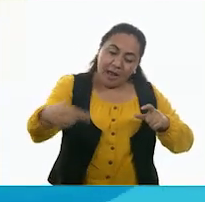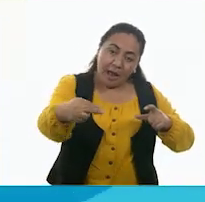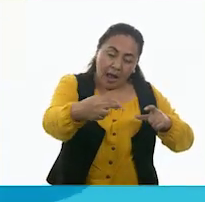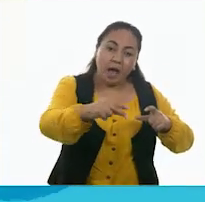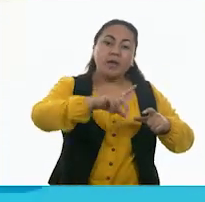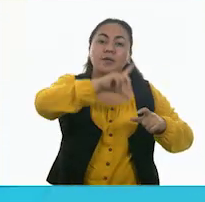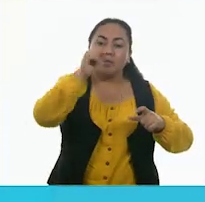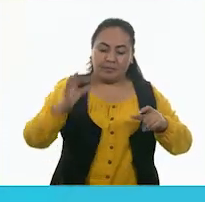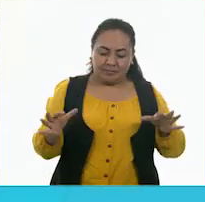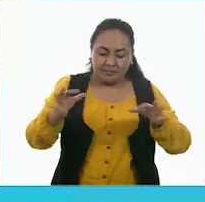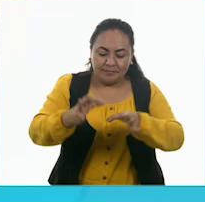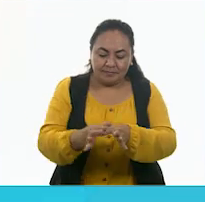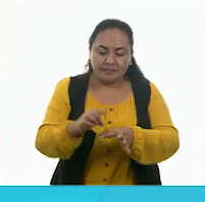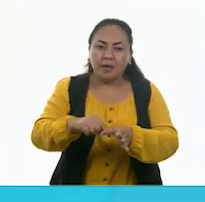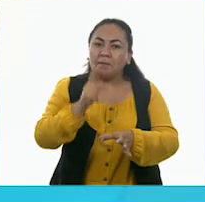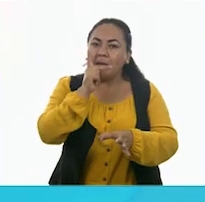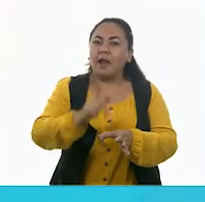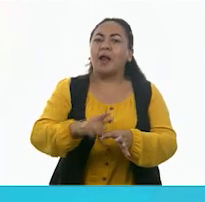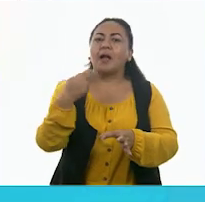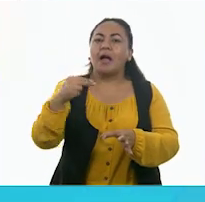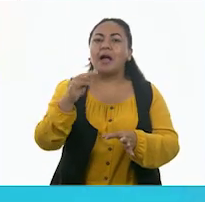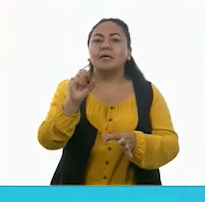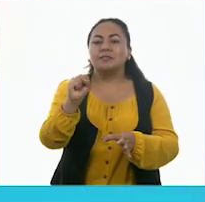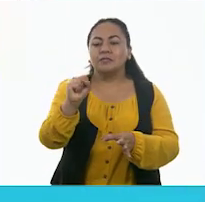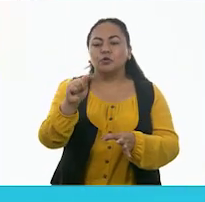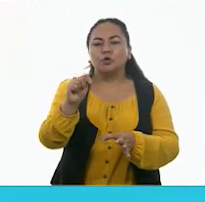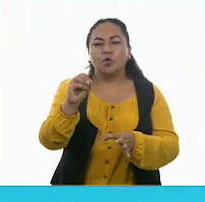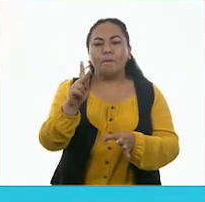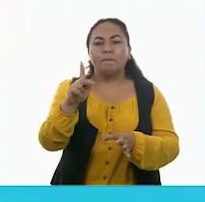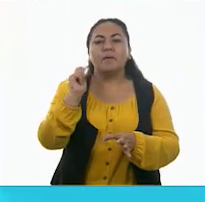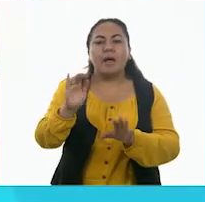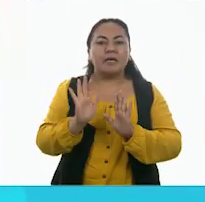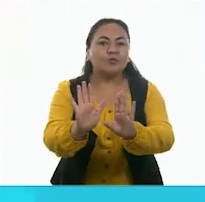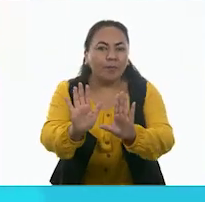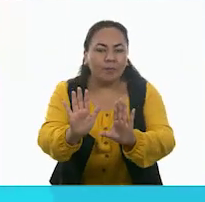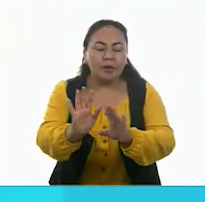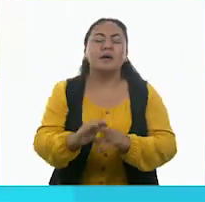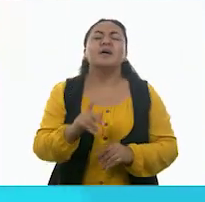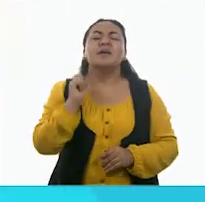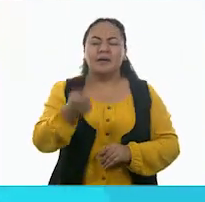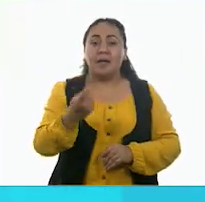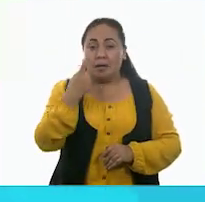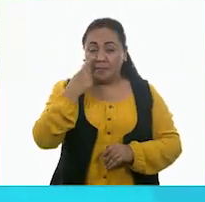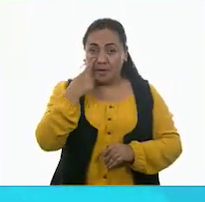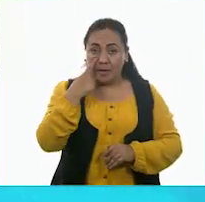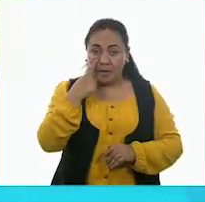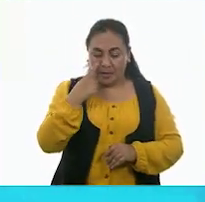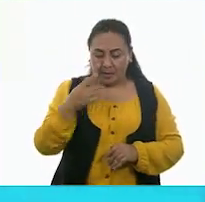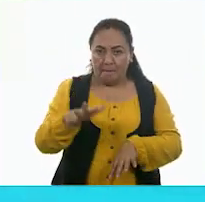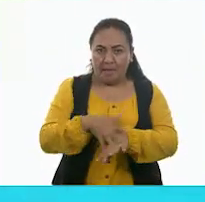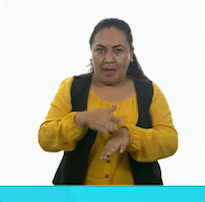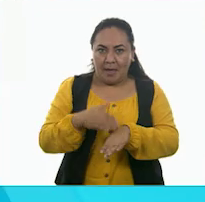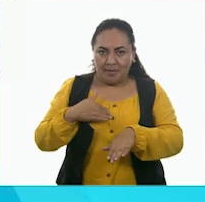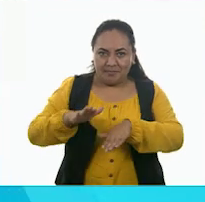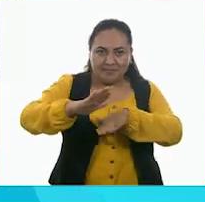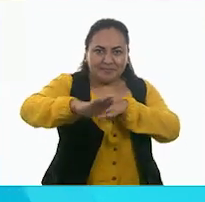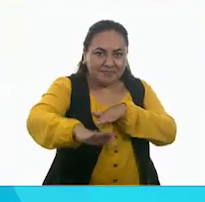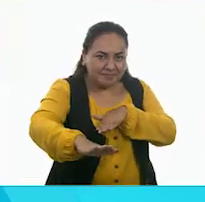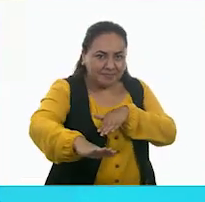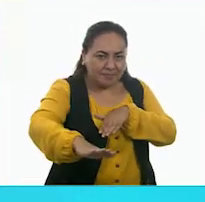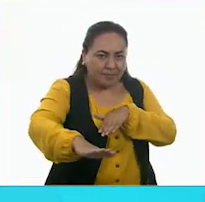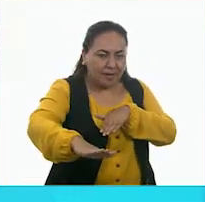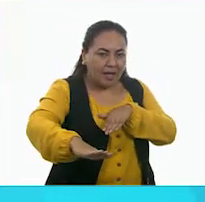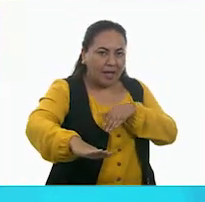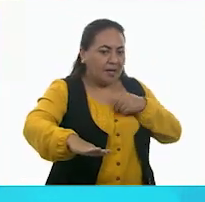pequeño con la palabra stop. El juego iniciaba cuando todos tenían un pie dentro del stop y